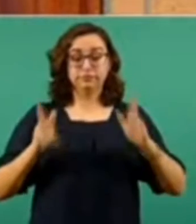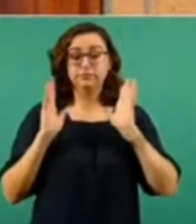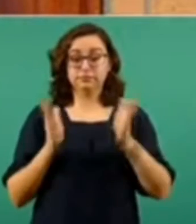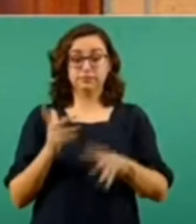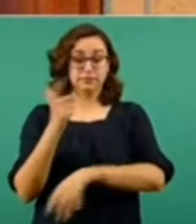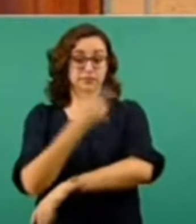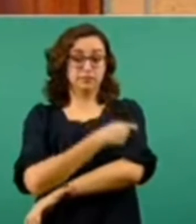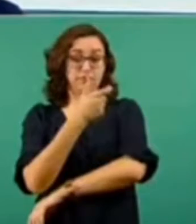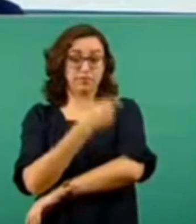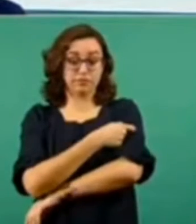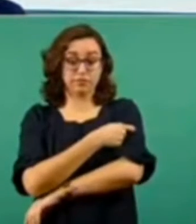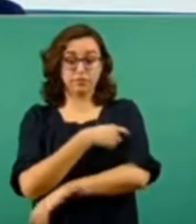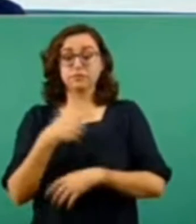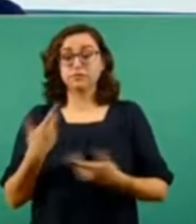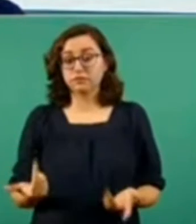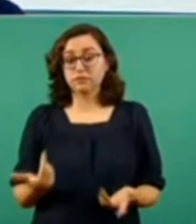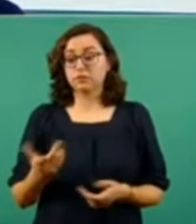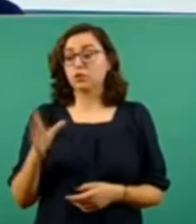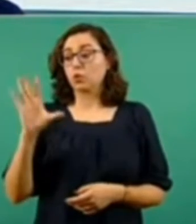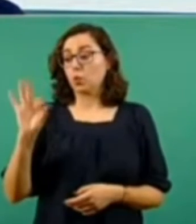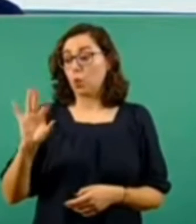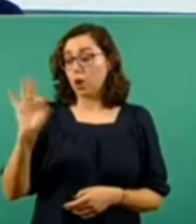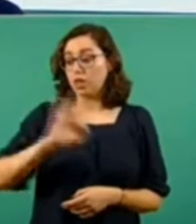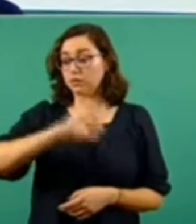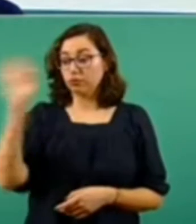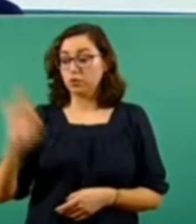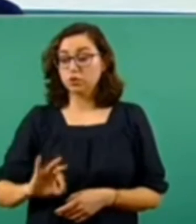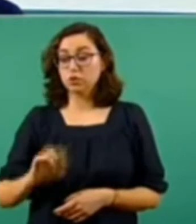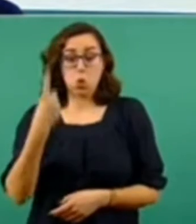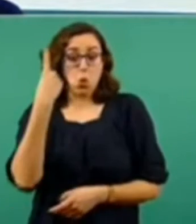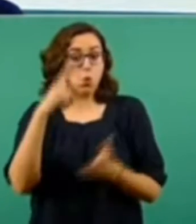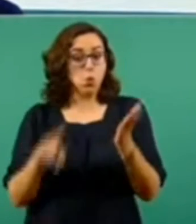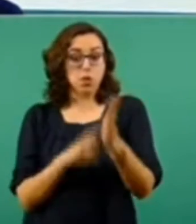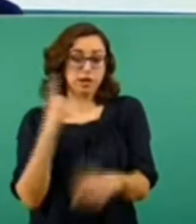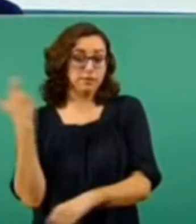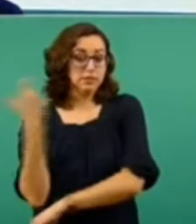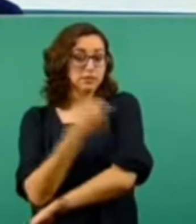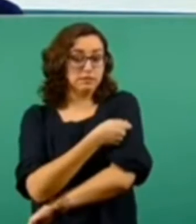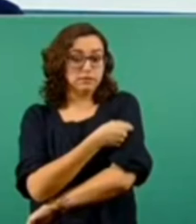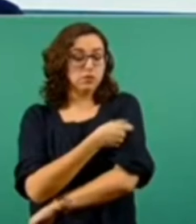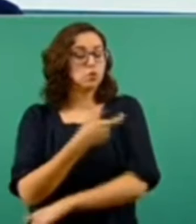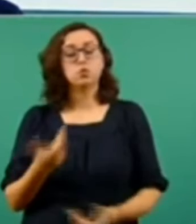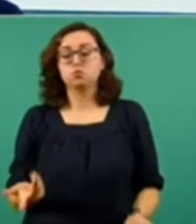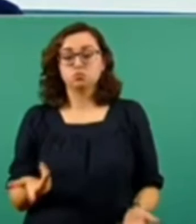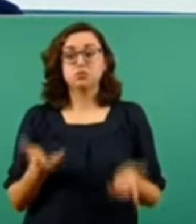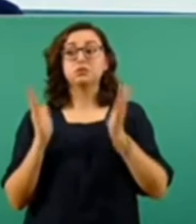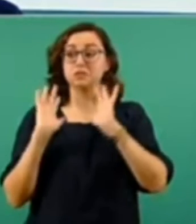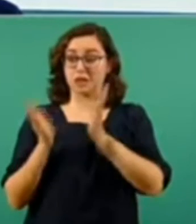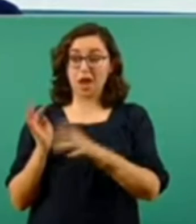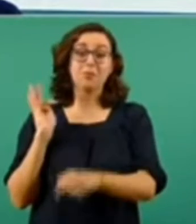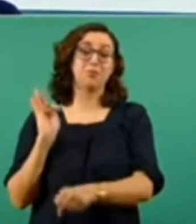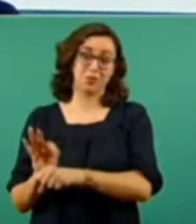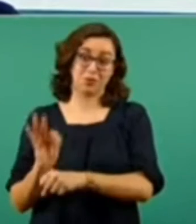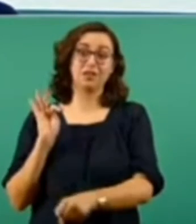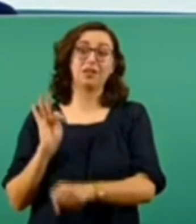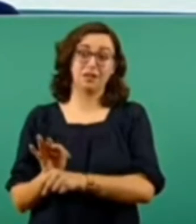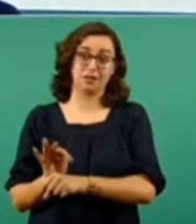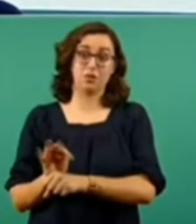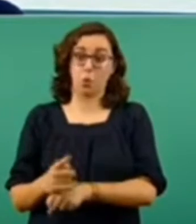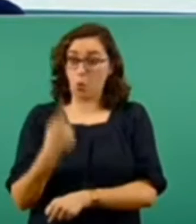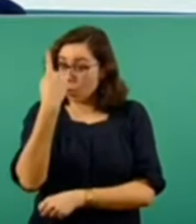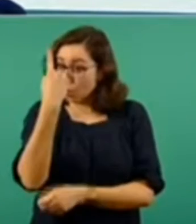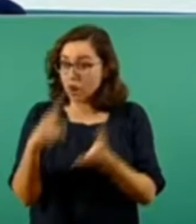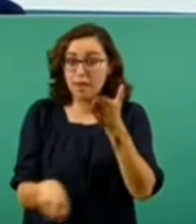aún cuando un 40% tiene apenas una dosis que se le ha aplicado, recordemos que una dosis empieza ya a generar una